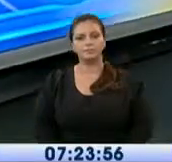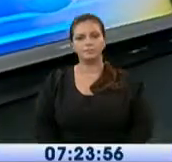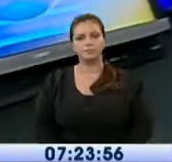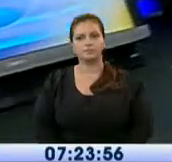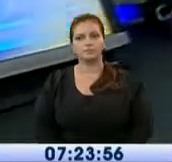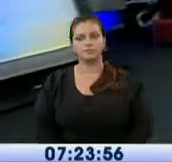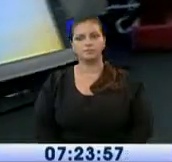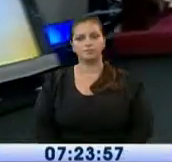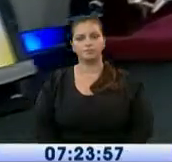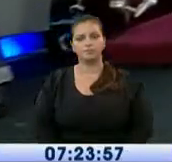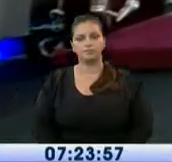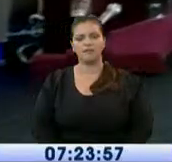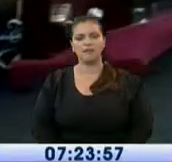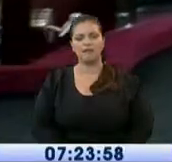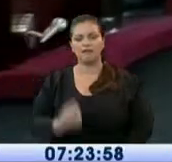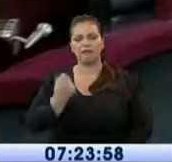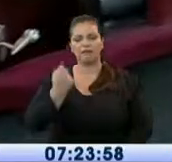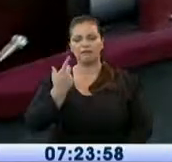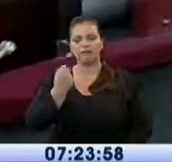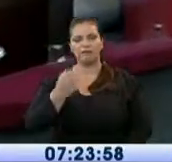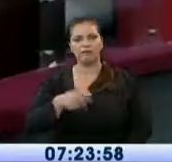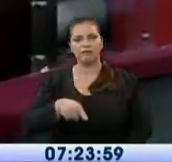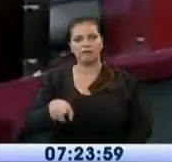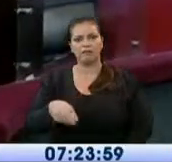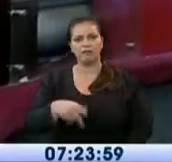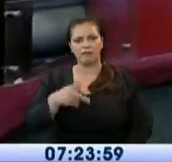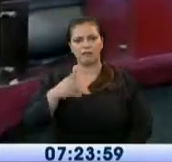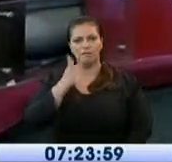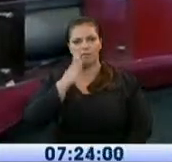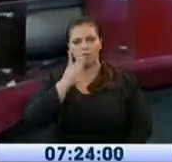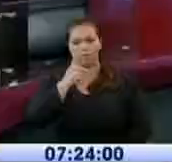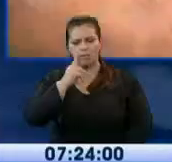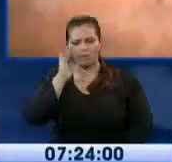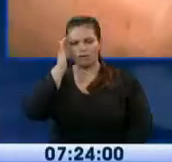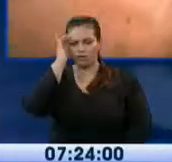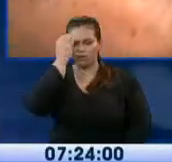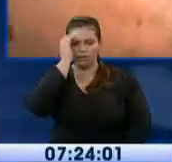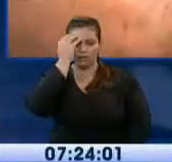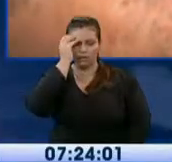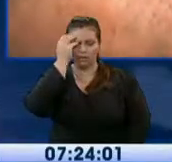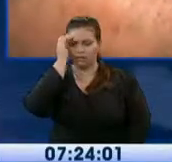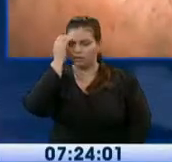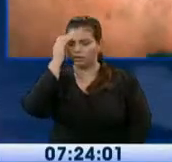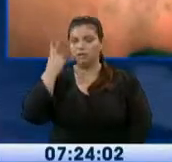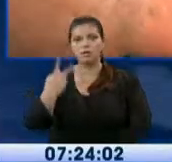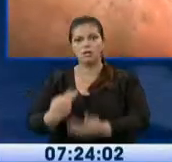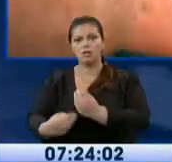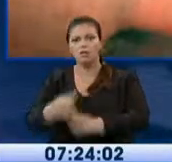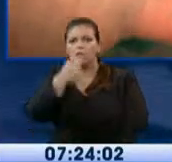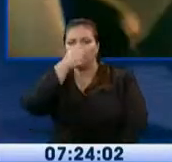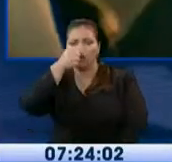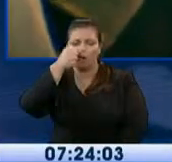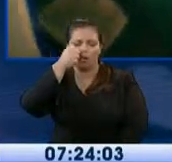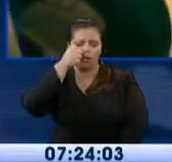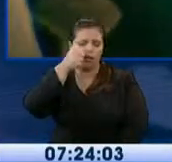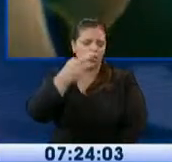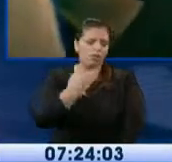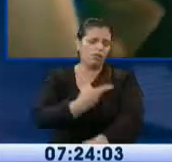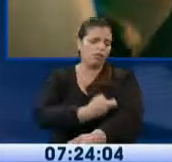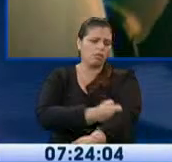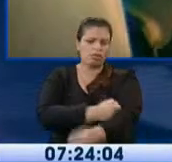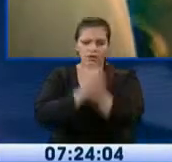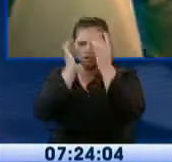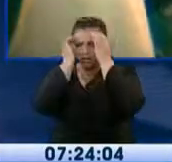Es plenamente comprensible la desesperación de un padre y una madre cuyo hijo está inmerso en el mundo de las drogas y quiere buscar